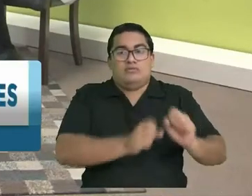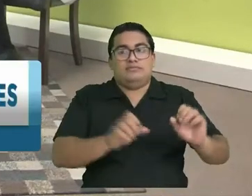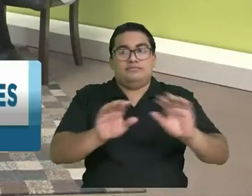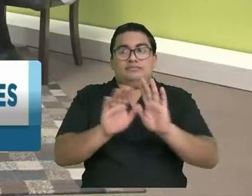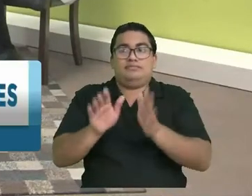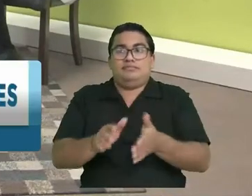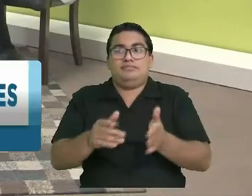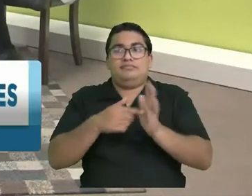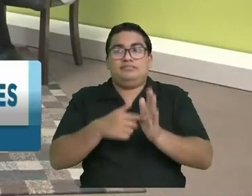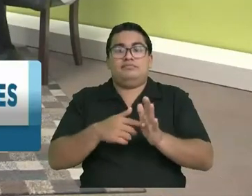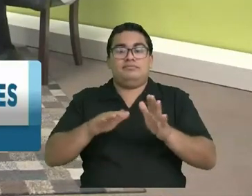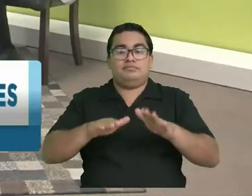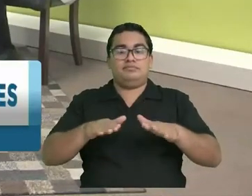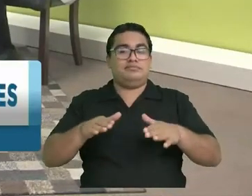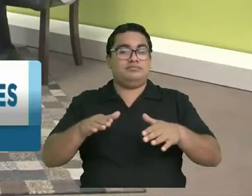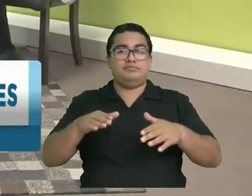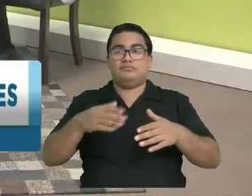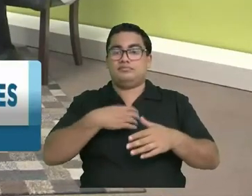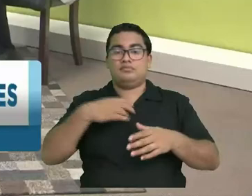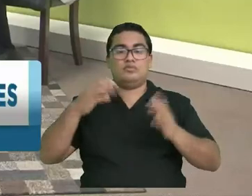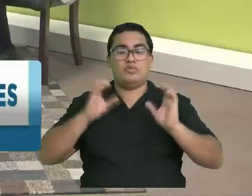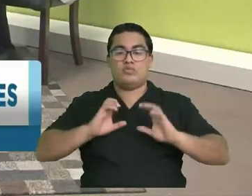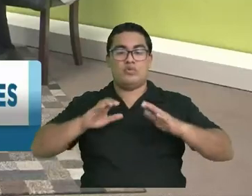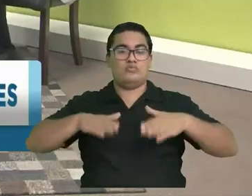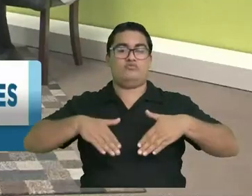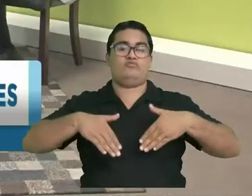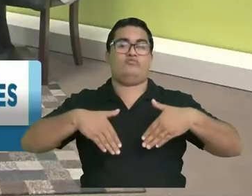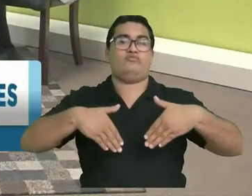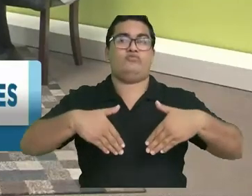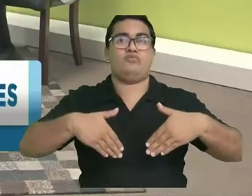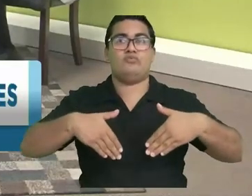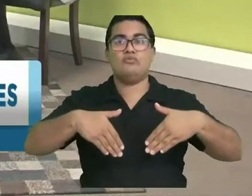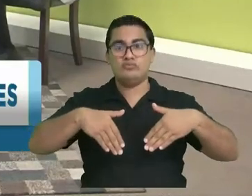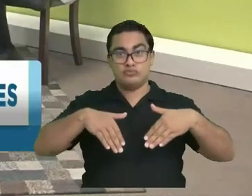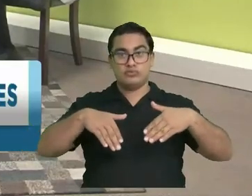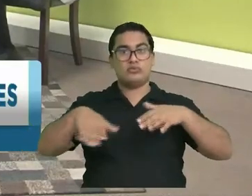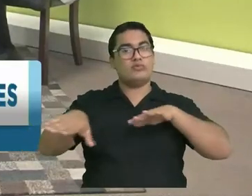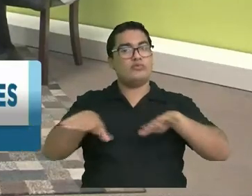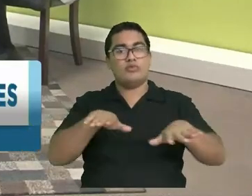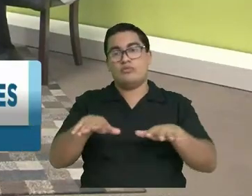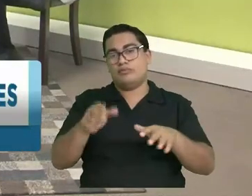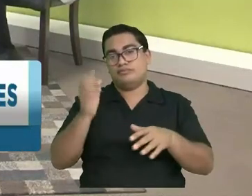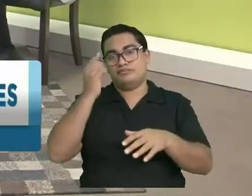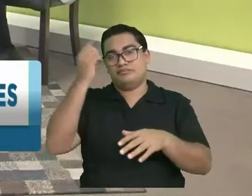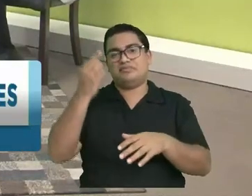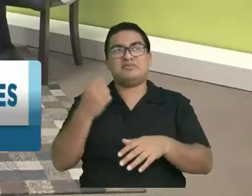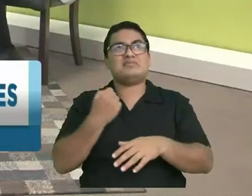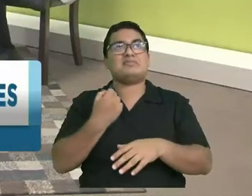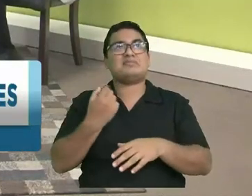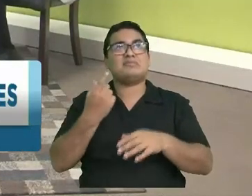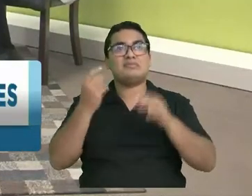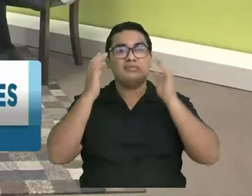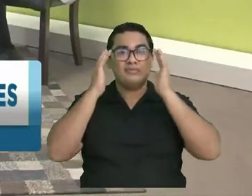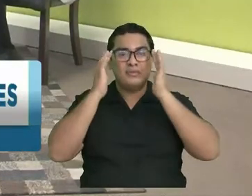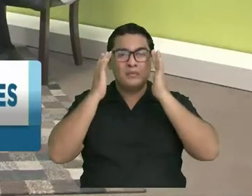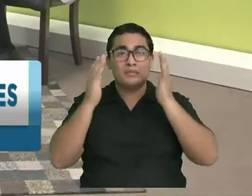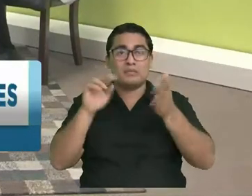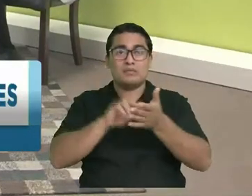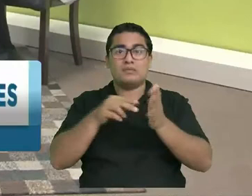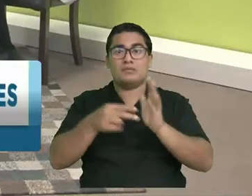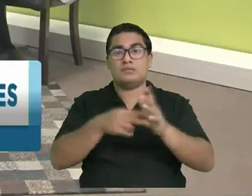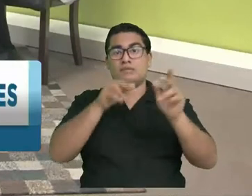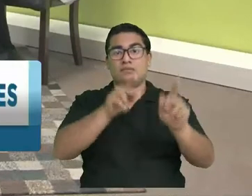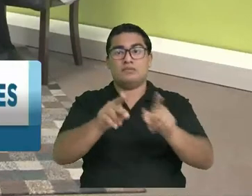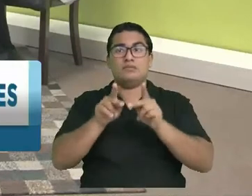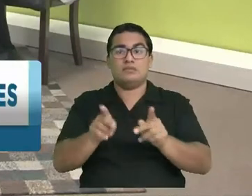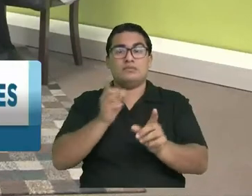muchacha se inclina hacia adelante producto de que todavía no percibe su desarrollo. Entonces, es una etapa en que las